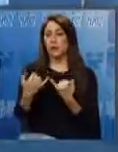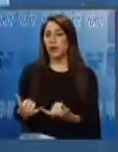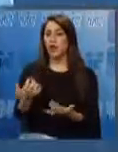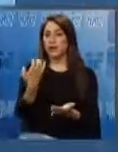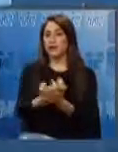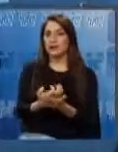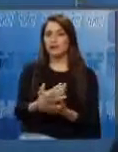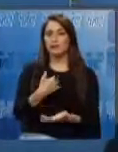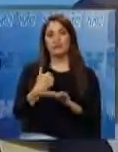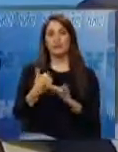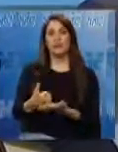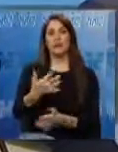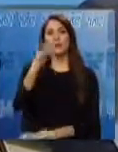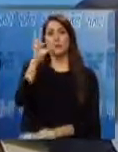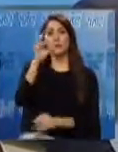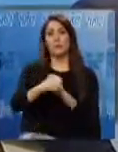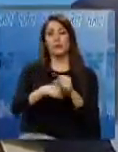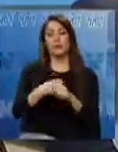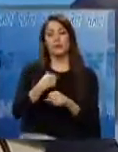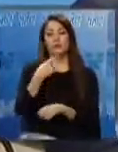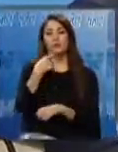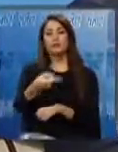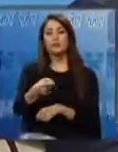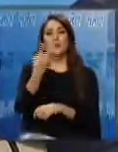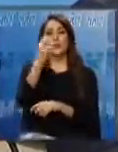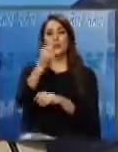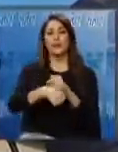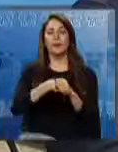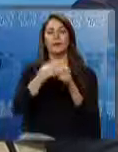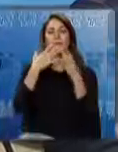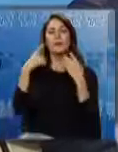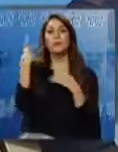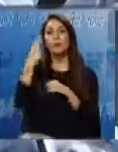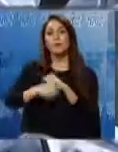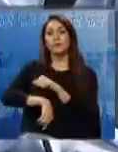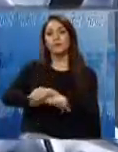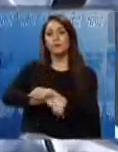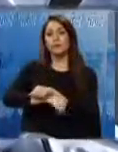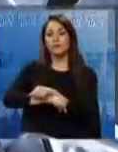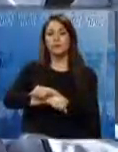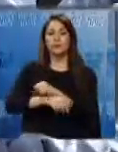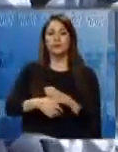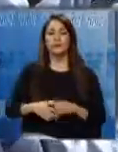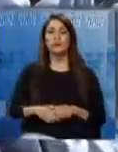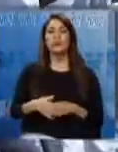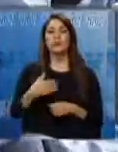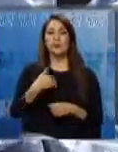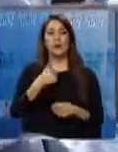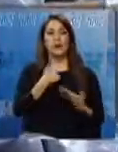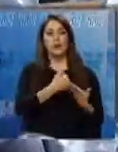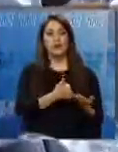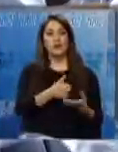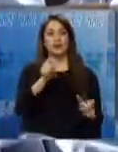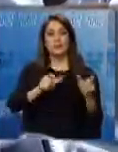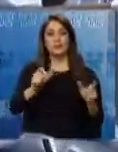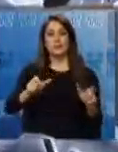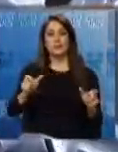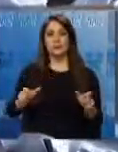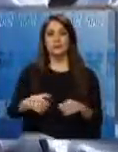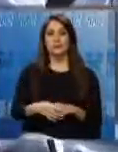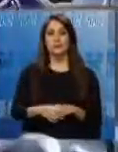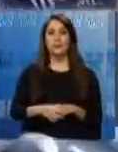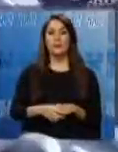crisis. Tengo 19 años, voy a cumplir los 20 y solo juego fútbol, nada. Para servir a la gente, para ser un hombre de